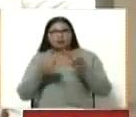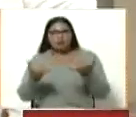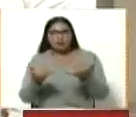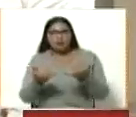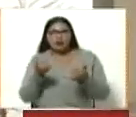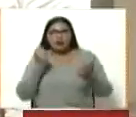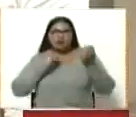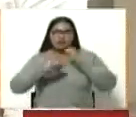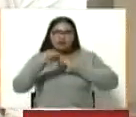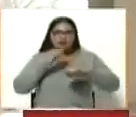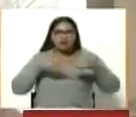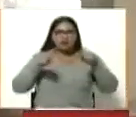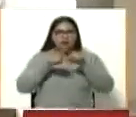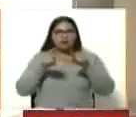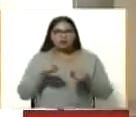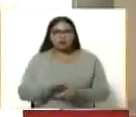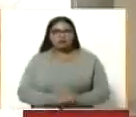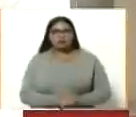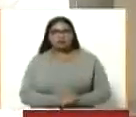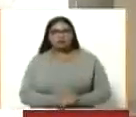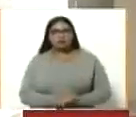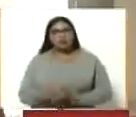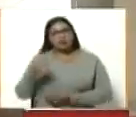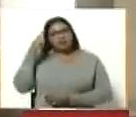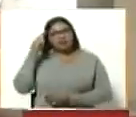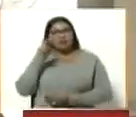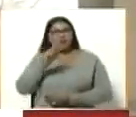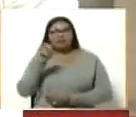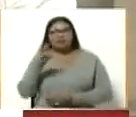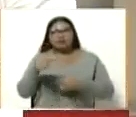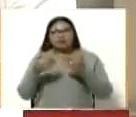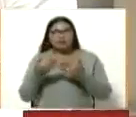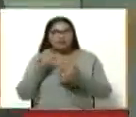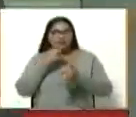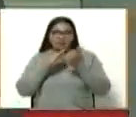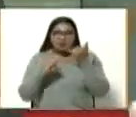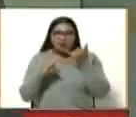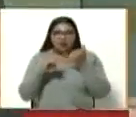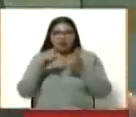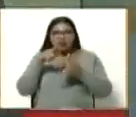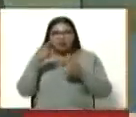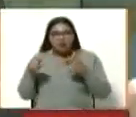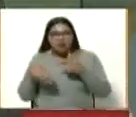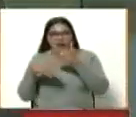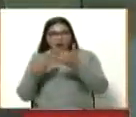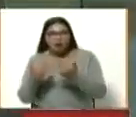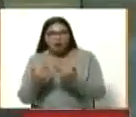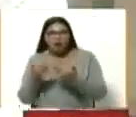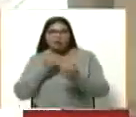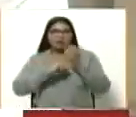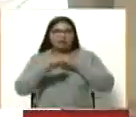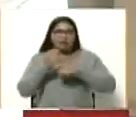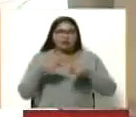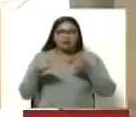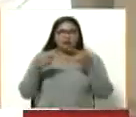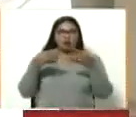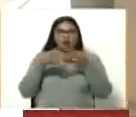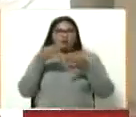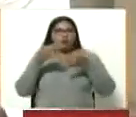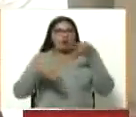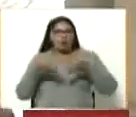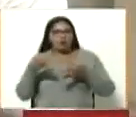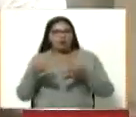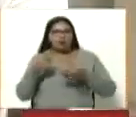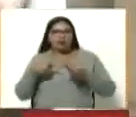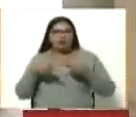Defensa. Y el día 20 se espera el alegato final, ¿no? Donde tanto la defensa como el Departamento de Justicia